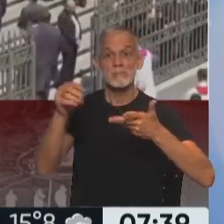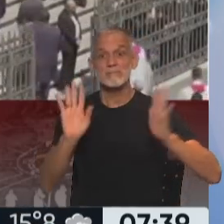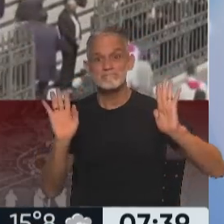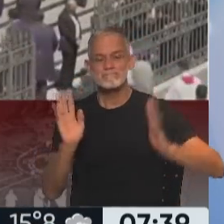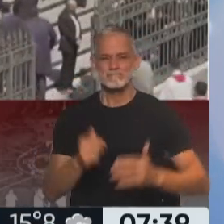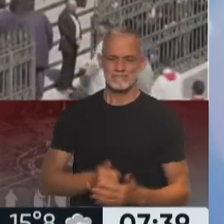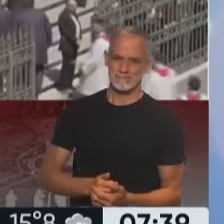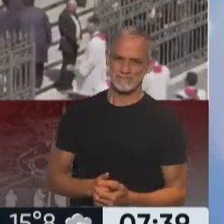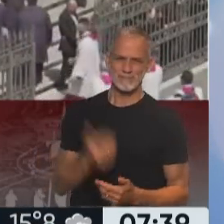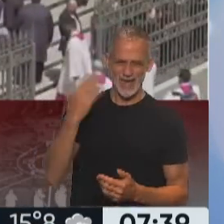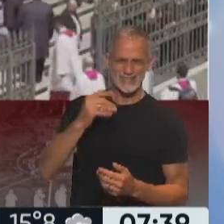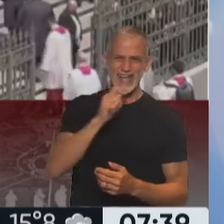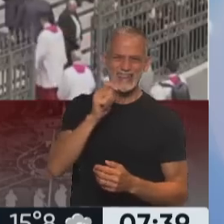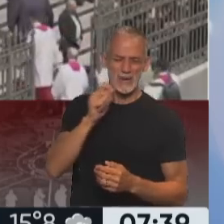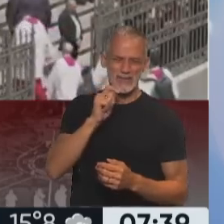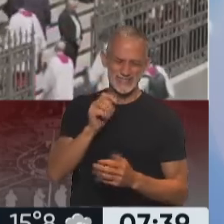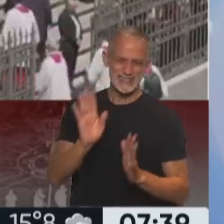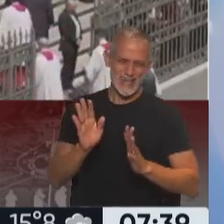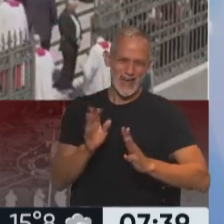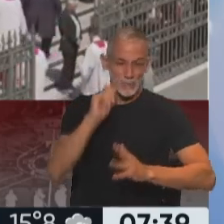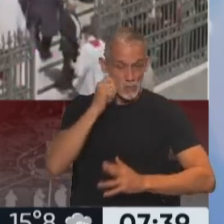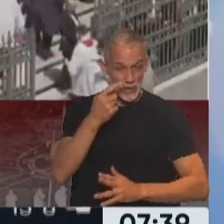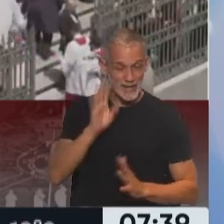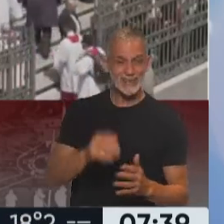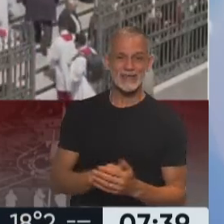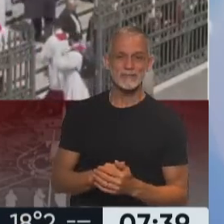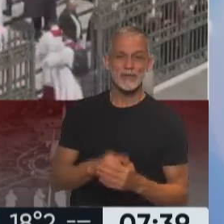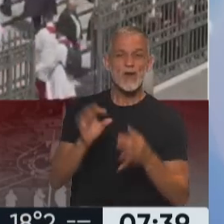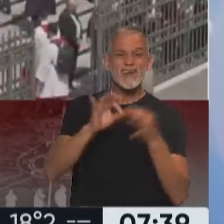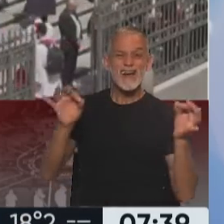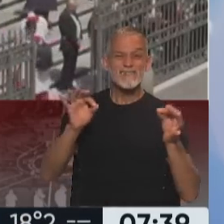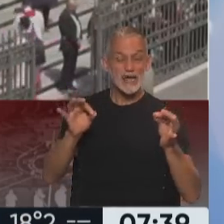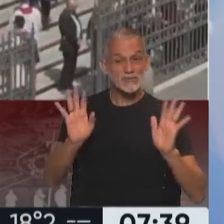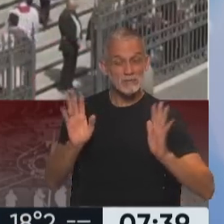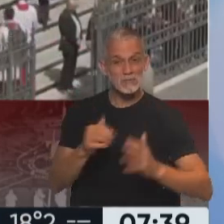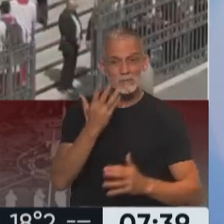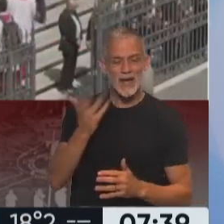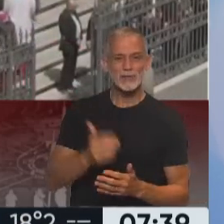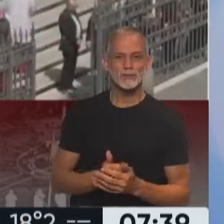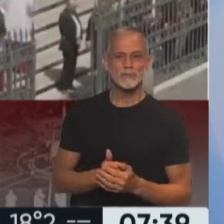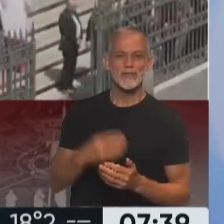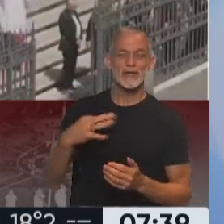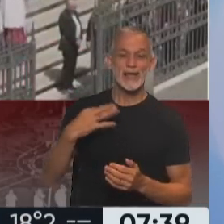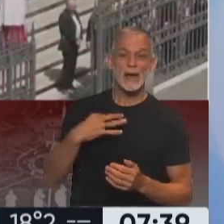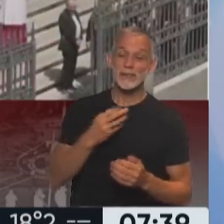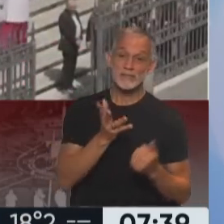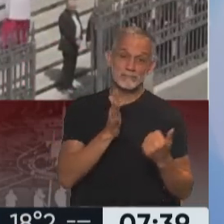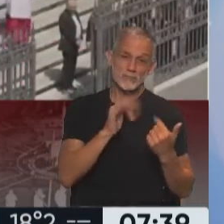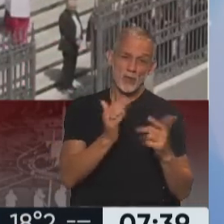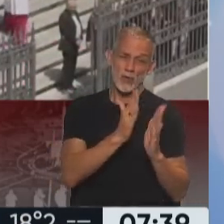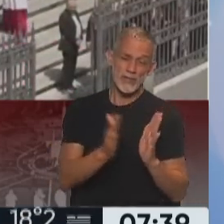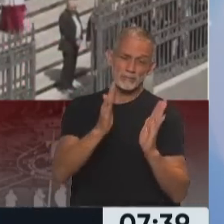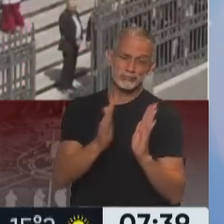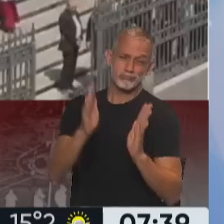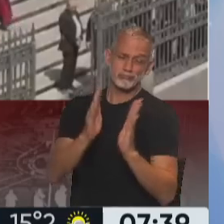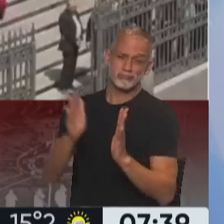ayer, repetida obviamente, interesantísimo. Ajá. Me pareció una frase Y esa que ilustra imagen- también la vida del día a día de cada uno de nosotros,